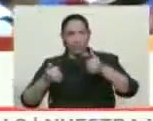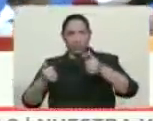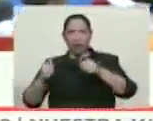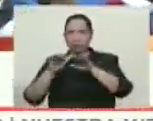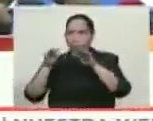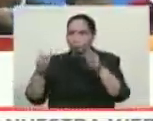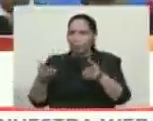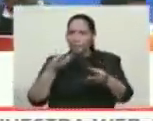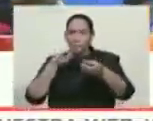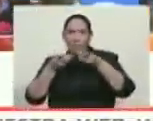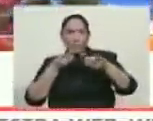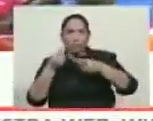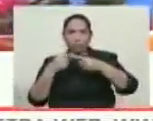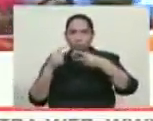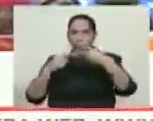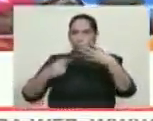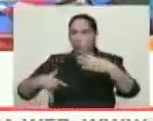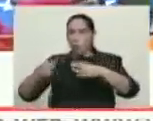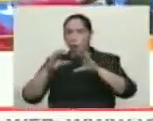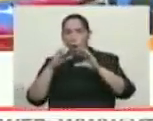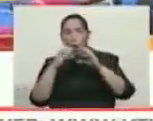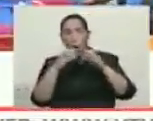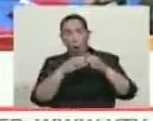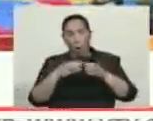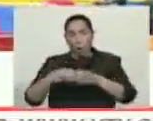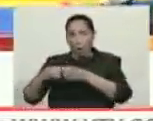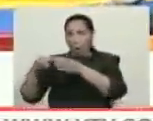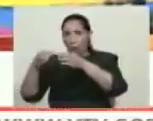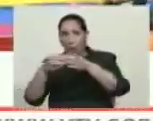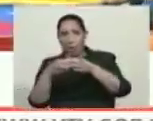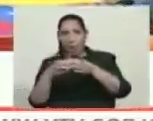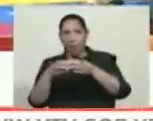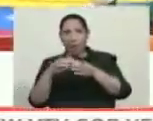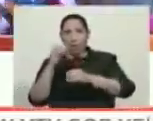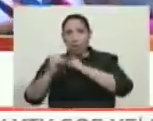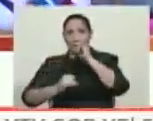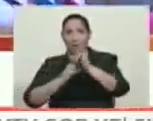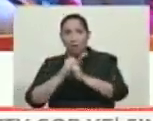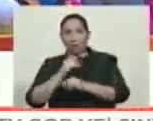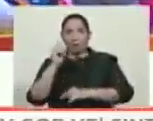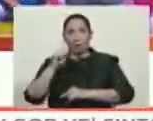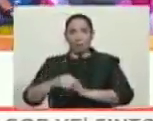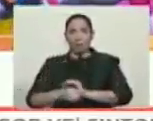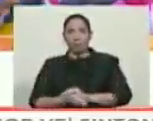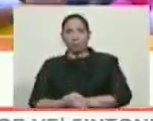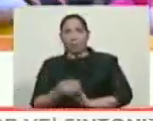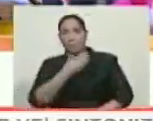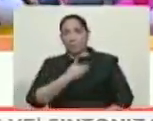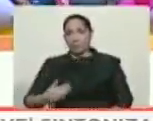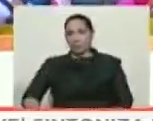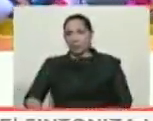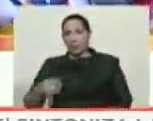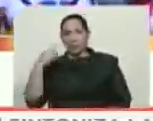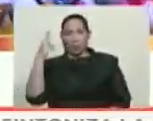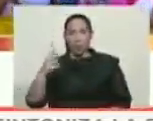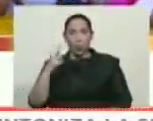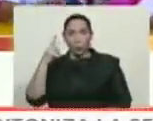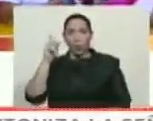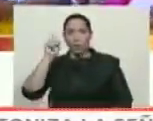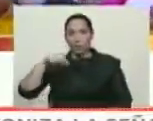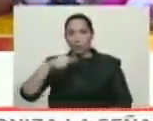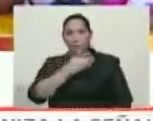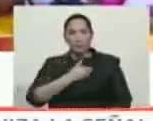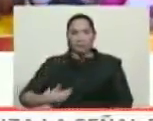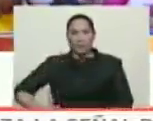diferentes gobiernos y organizaciones internacionales, gracias a la iniciativa tanto de Tabaré Vázquez, presidente uruguayo, como de Andrés Manuel López